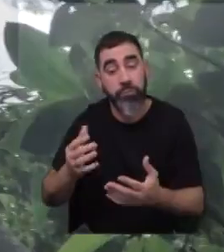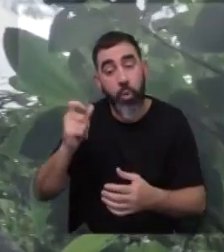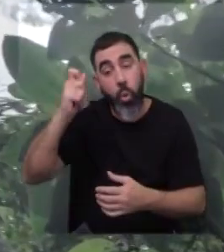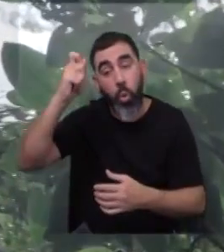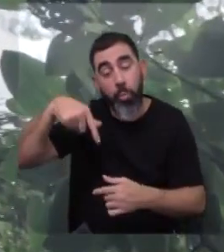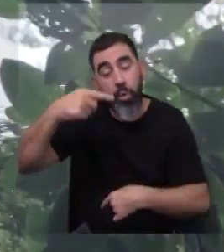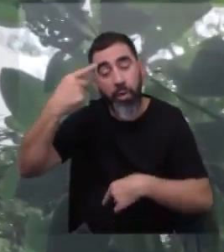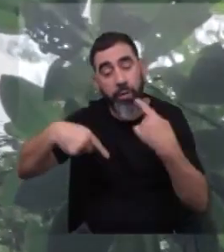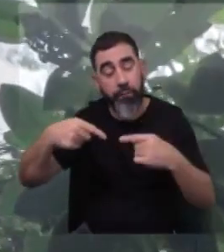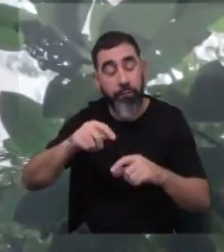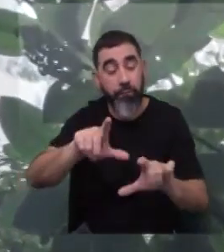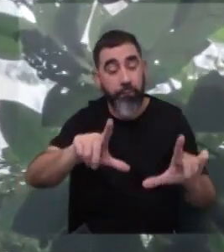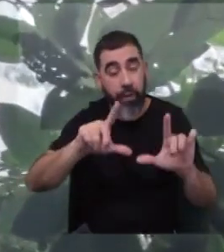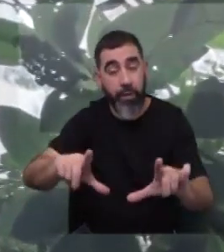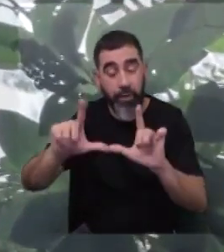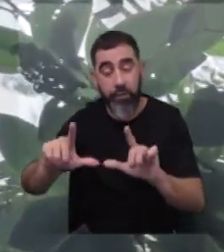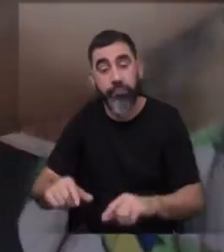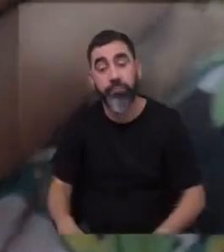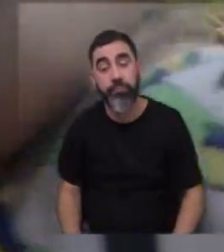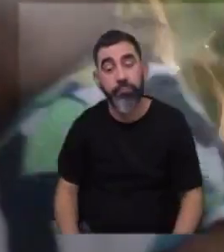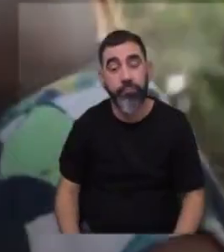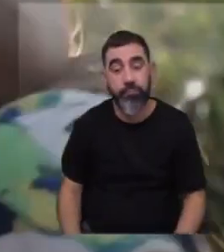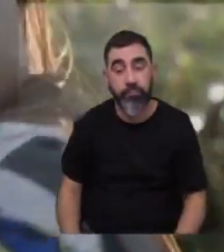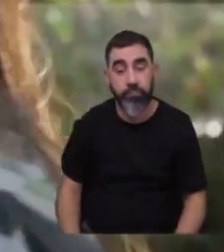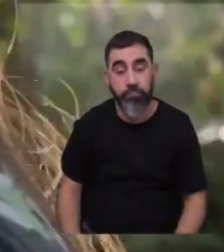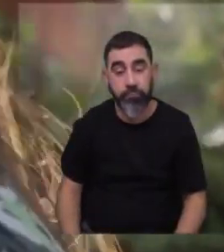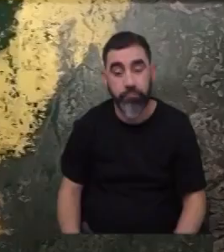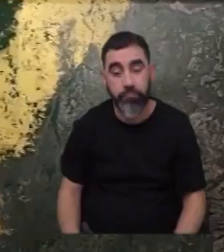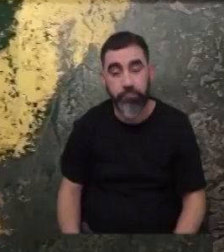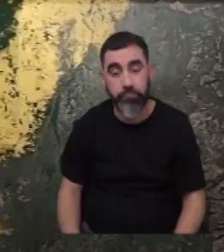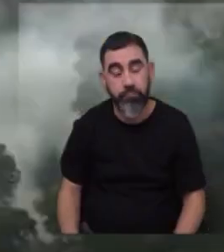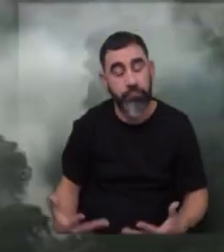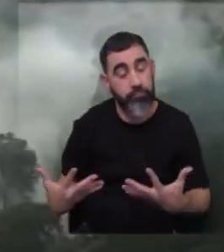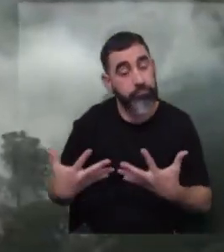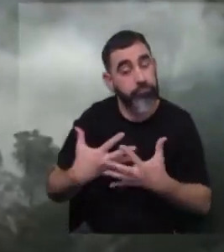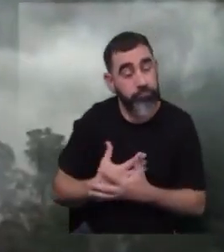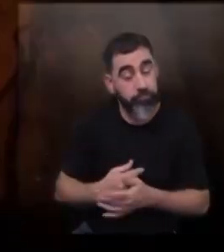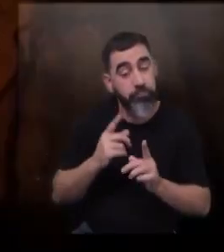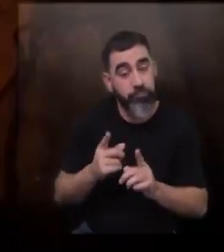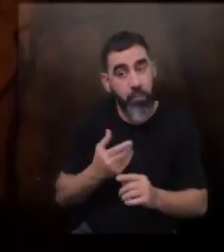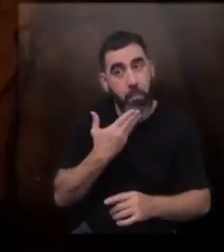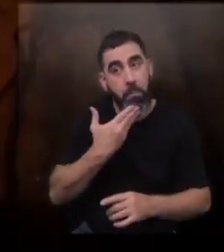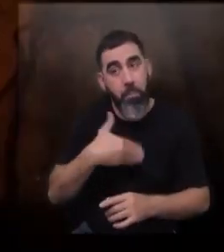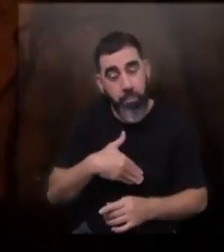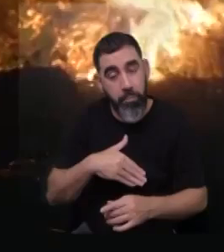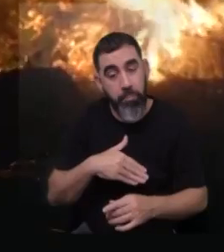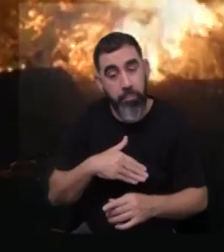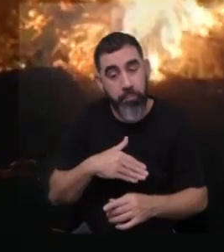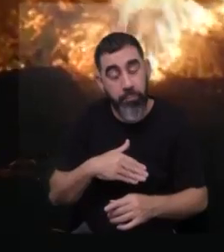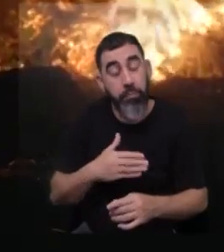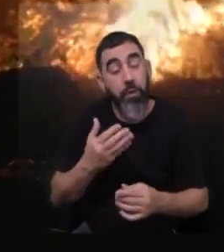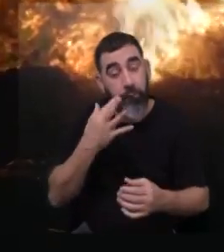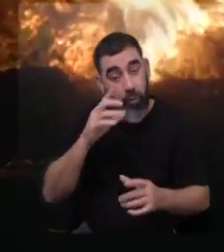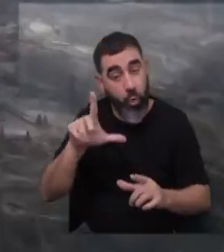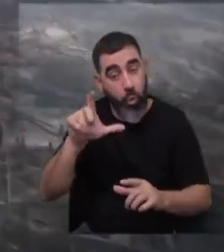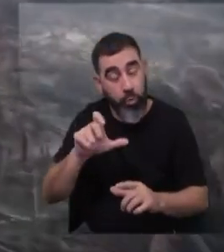de diferentes protagonistas y de una manera bastante descarnada y bastante también impactante, poniéndonos ante lo que es